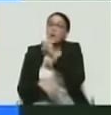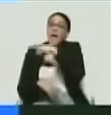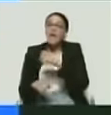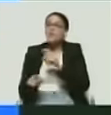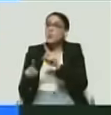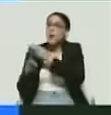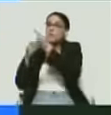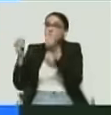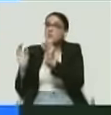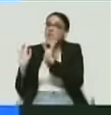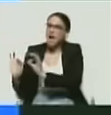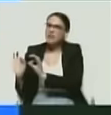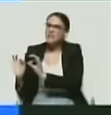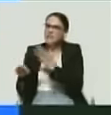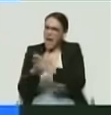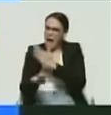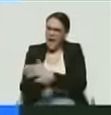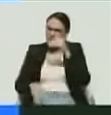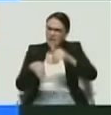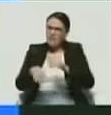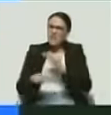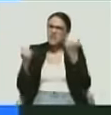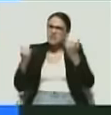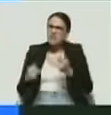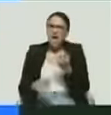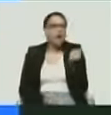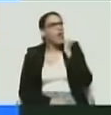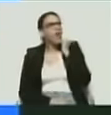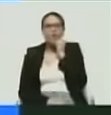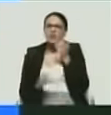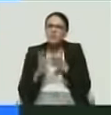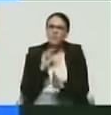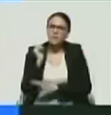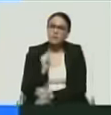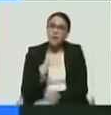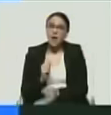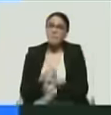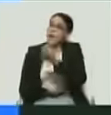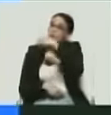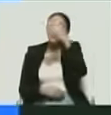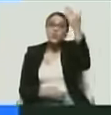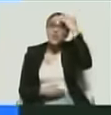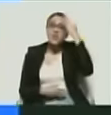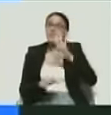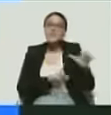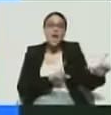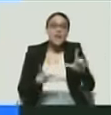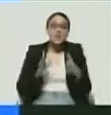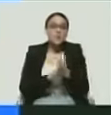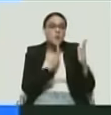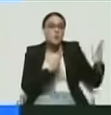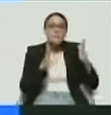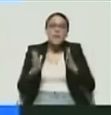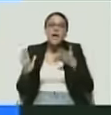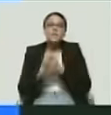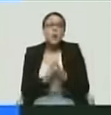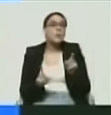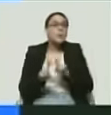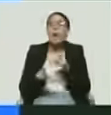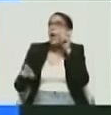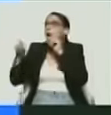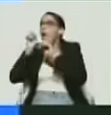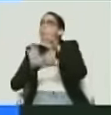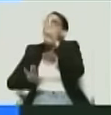tan temprano? Ah, claro, ya tienen montada todo el aparataje, tienen